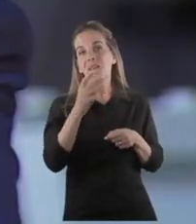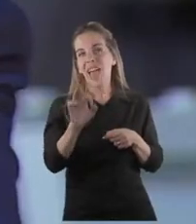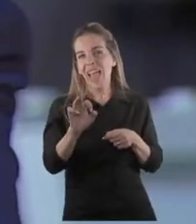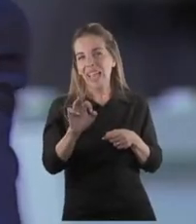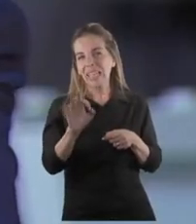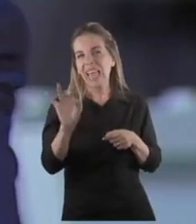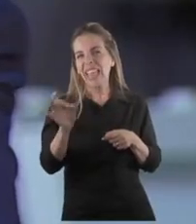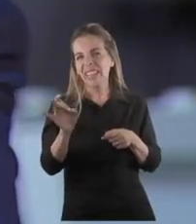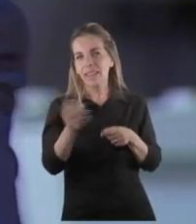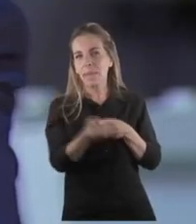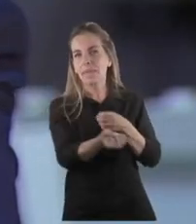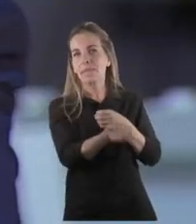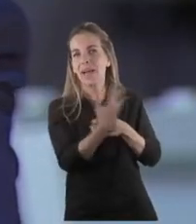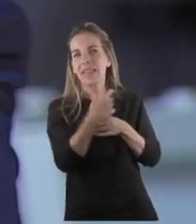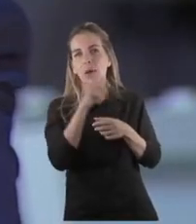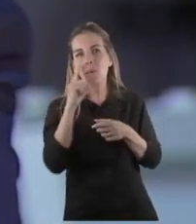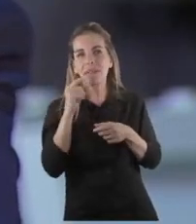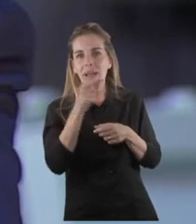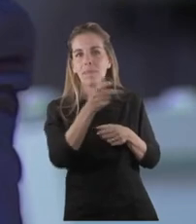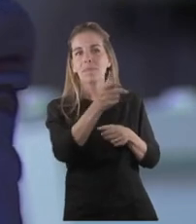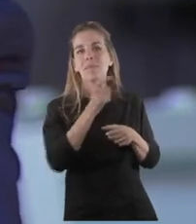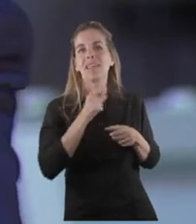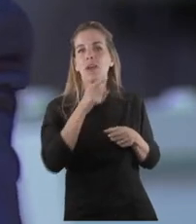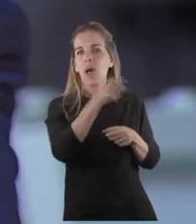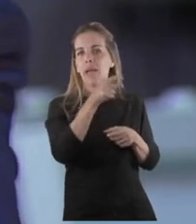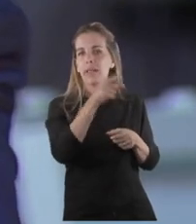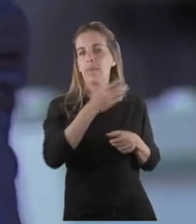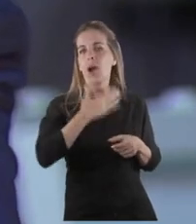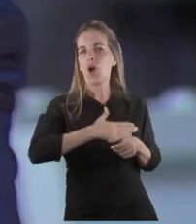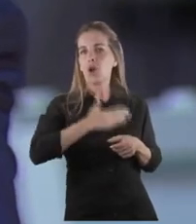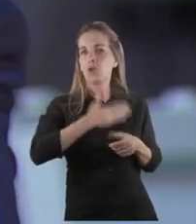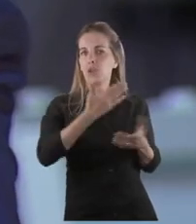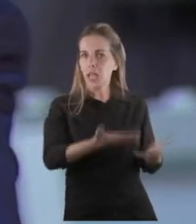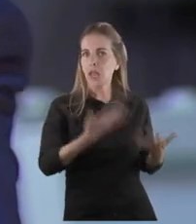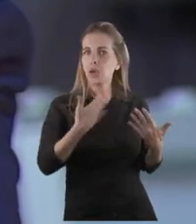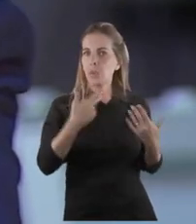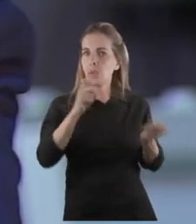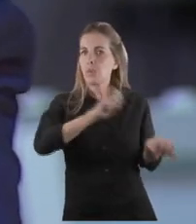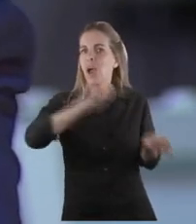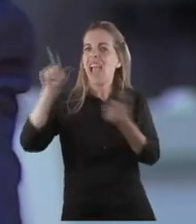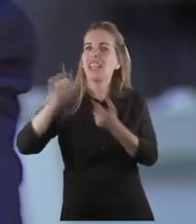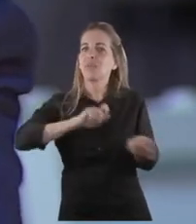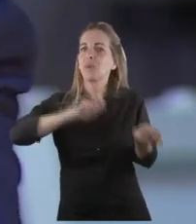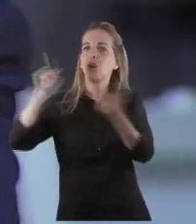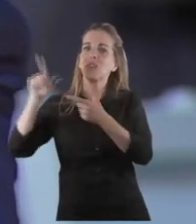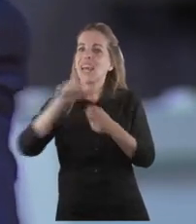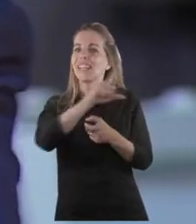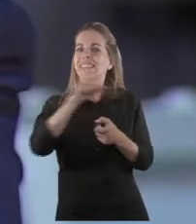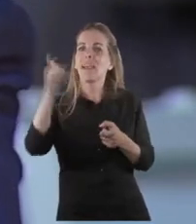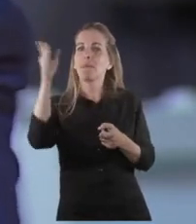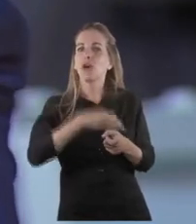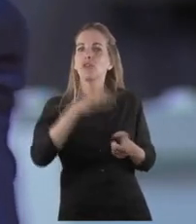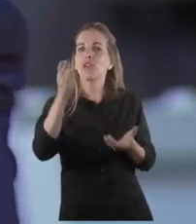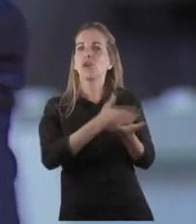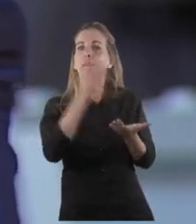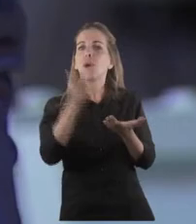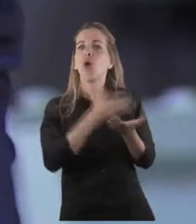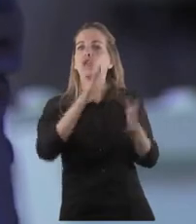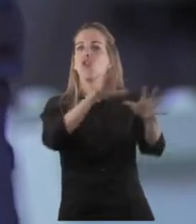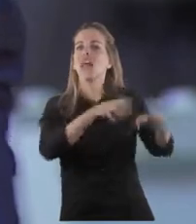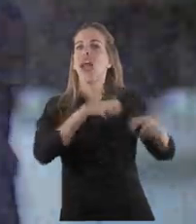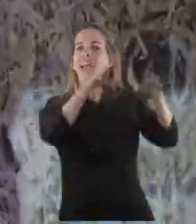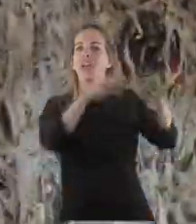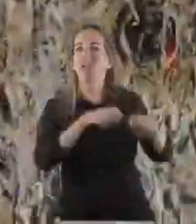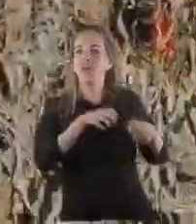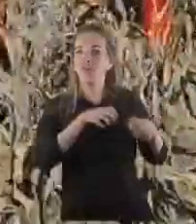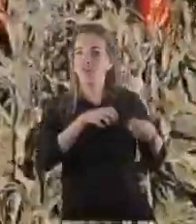dijo, estoy muy contento, pudimos exportar el 100% de los granos que produjimos y los pudimos ver salir de nuestros puertos, me escribió.